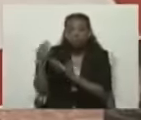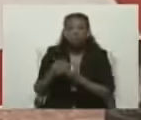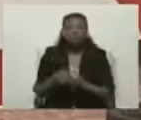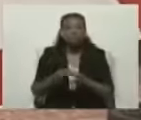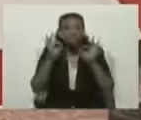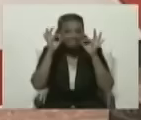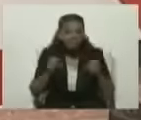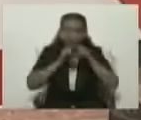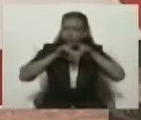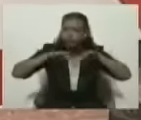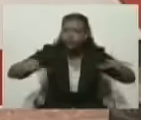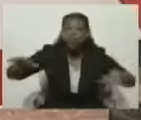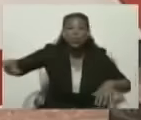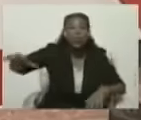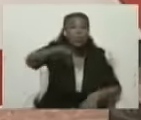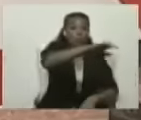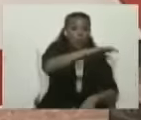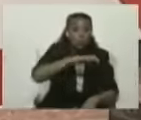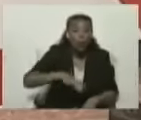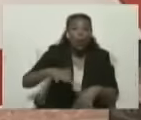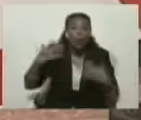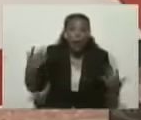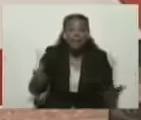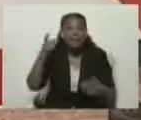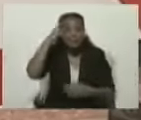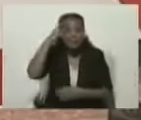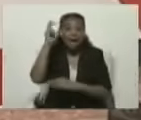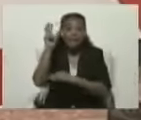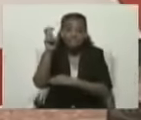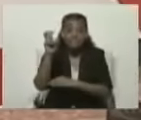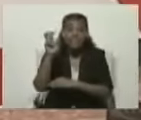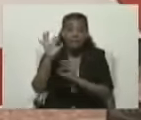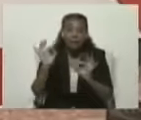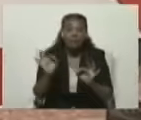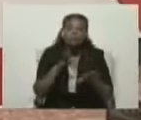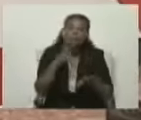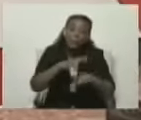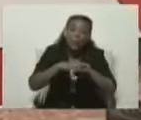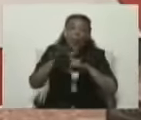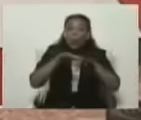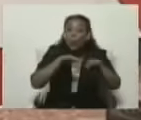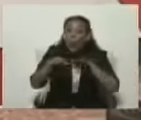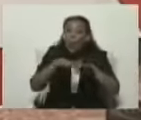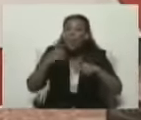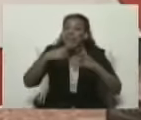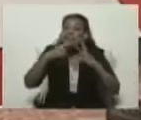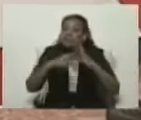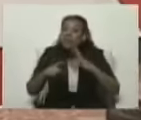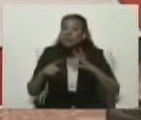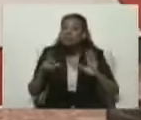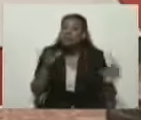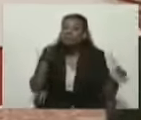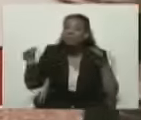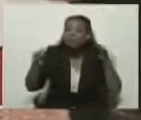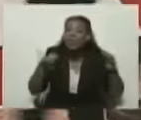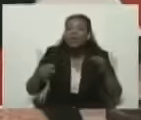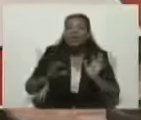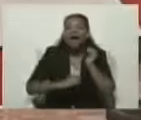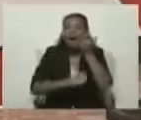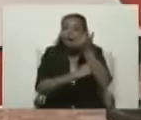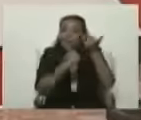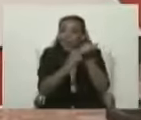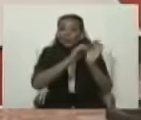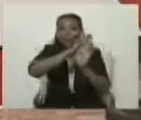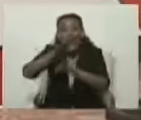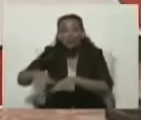se desplegará por todo el territorio venezolano y el día viernes, jueves, se realizarán diferentes manifestaciones de respaldo a